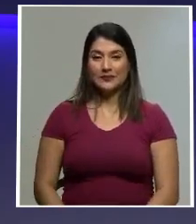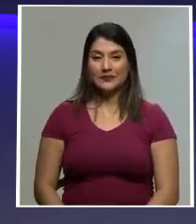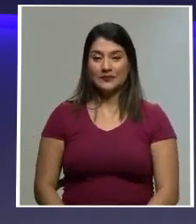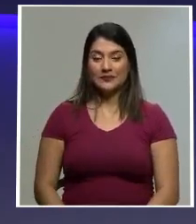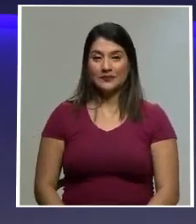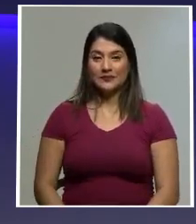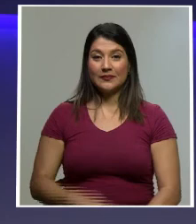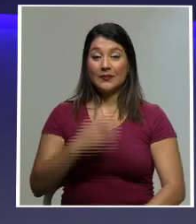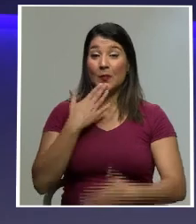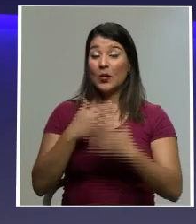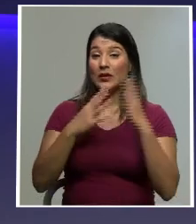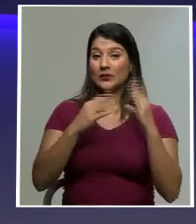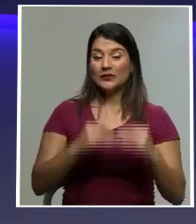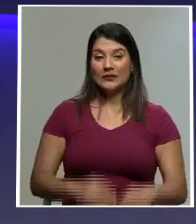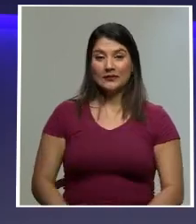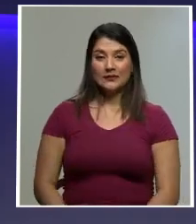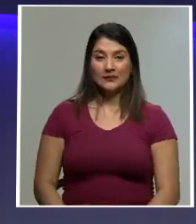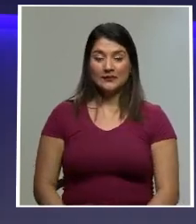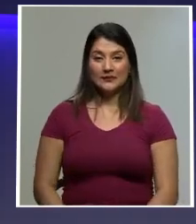Buenas noches.